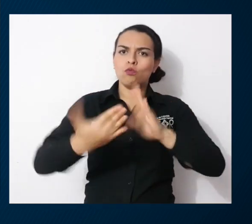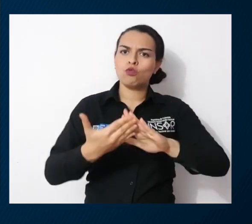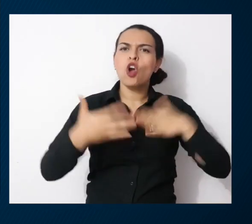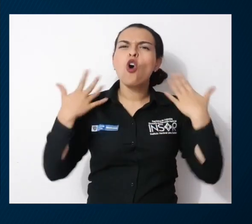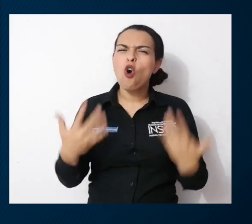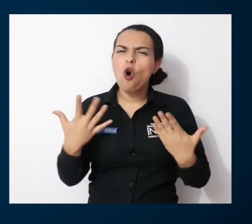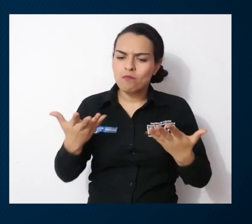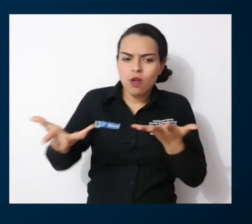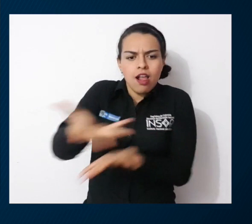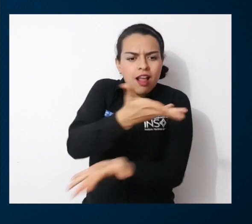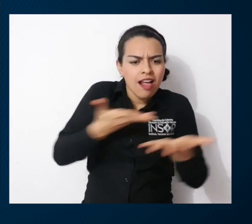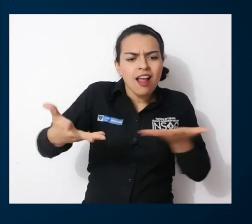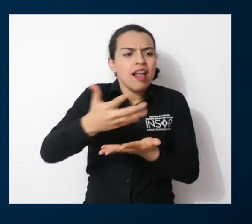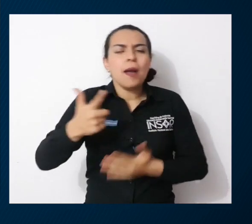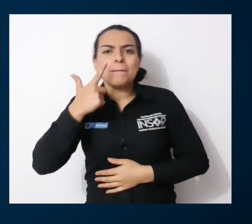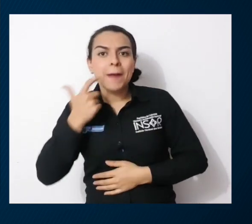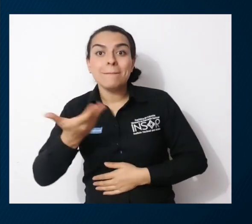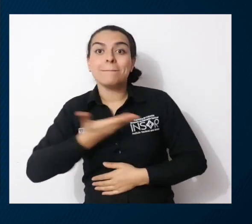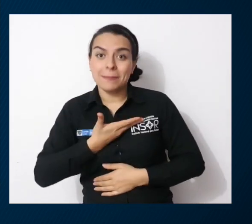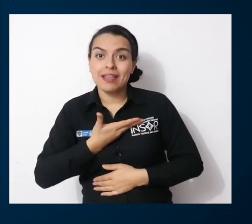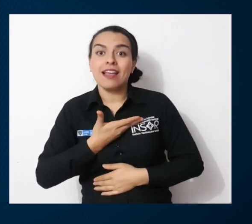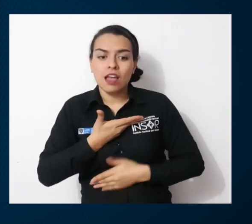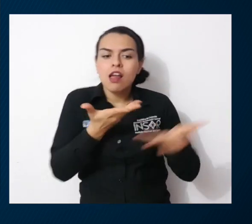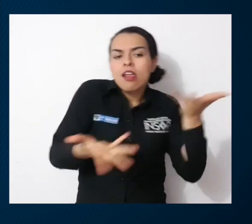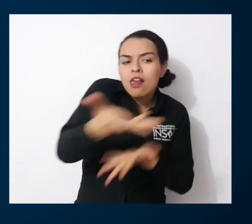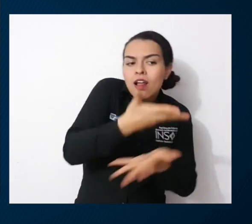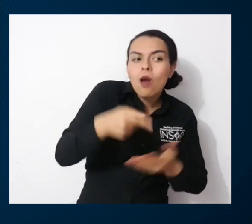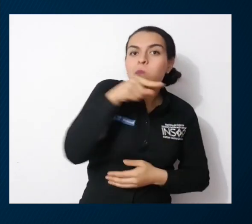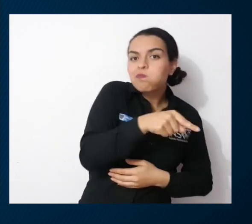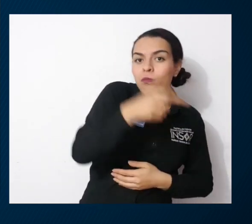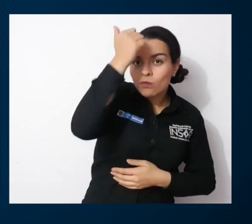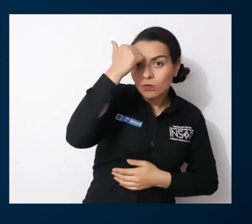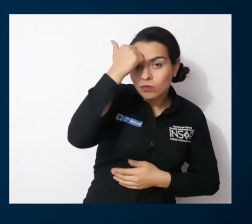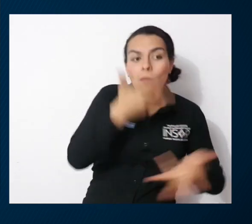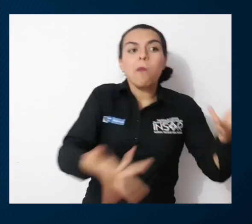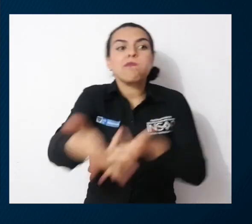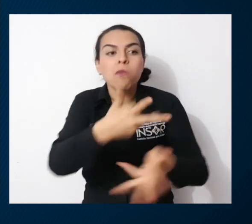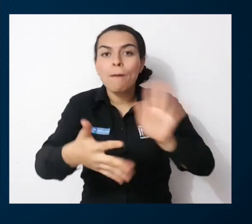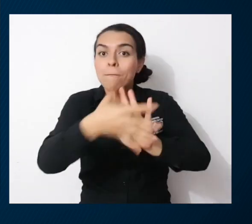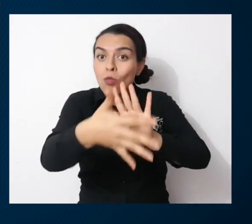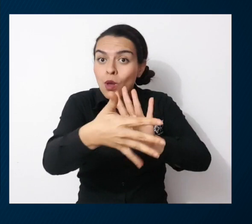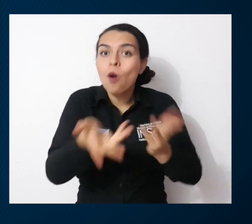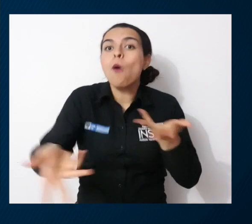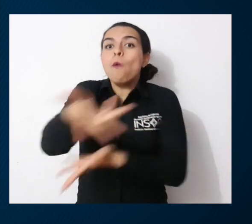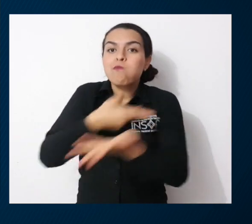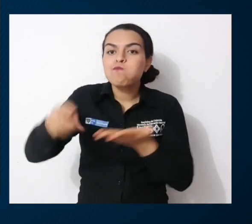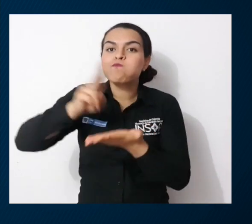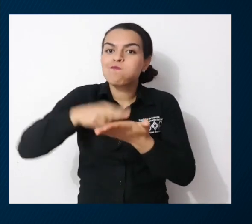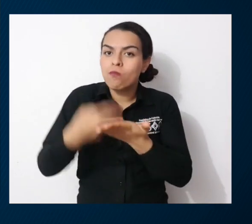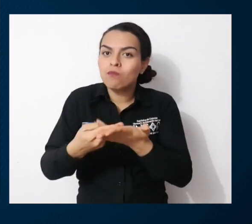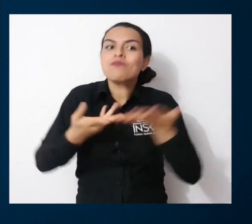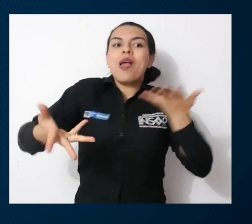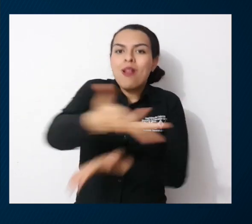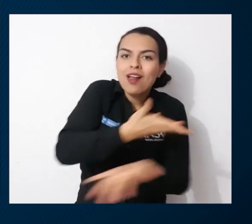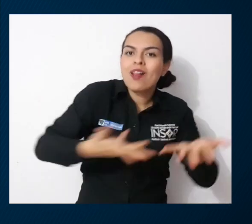solamente es el diálogo bilateral con los padres entre los docentes, entre los modelos lingüísticos, entre los intérpretes de lengua de señas, en diálogo